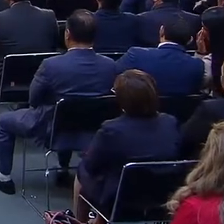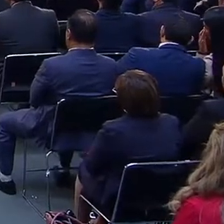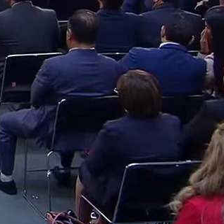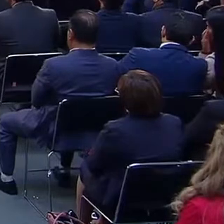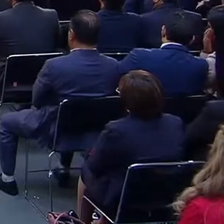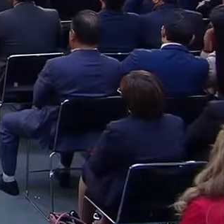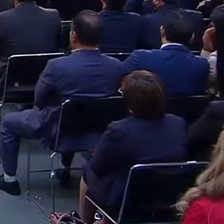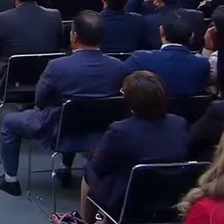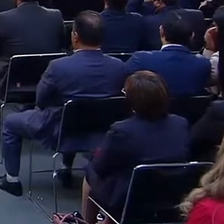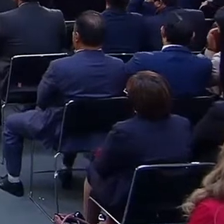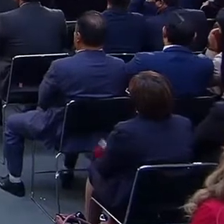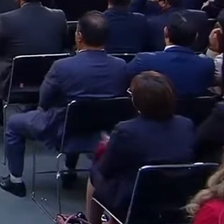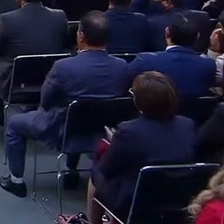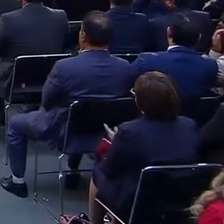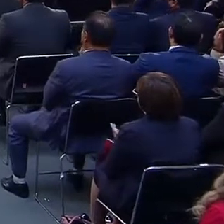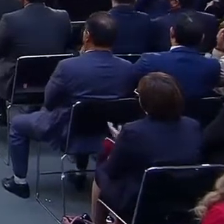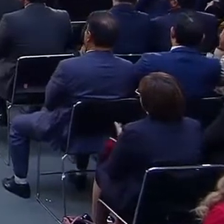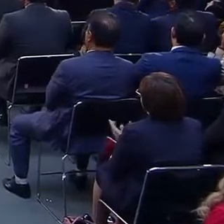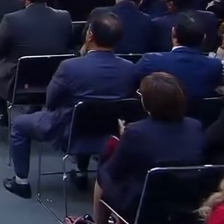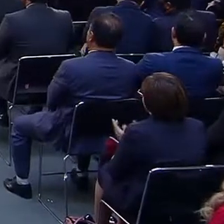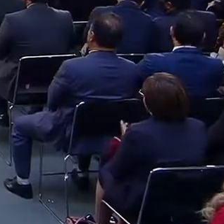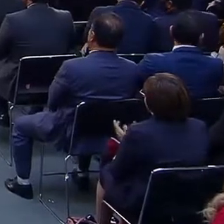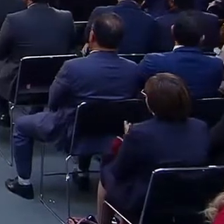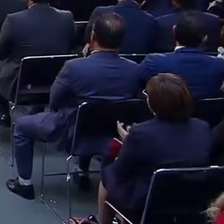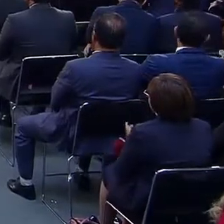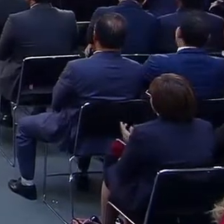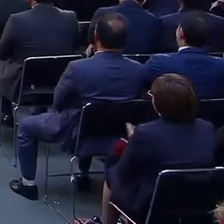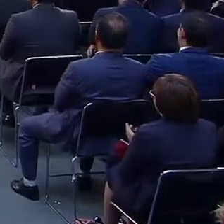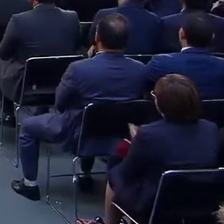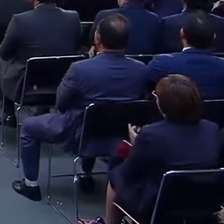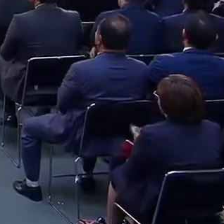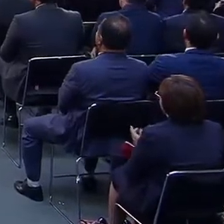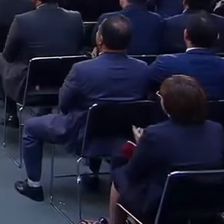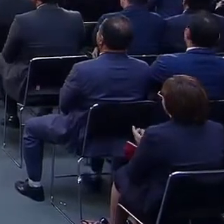65 Legislatura de la Cámara de Diputados.